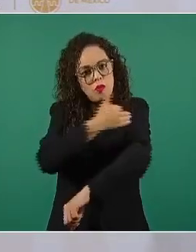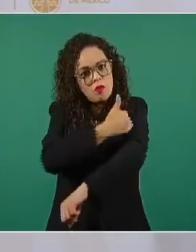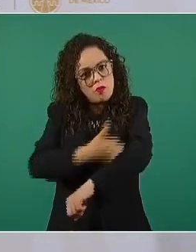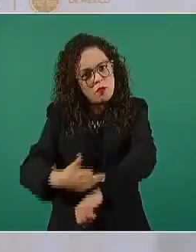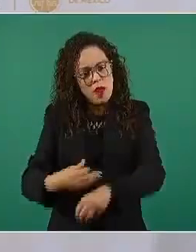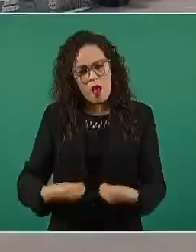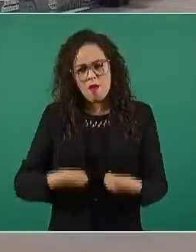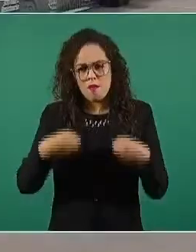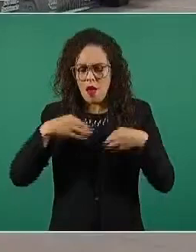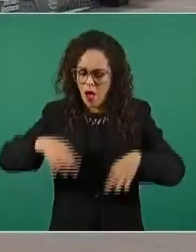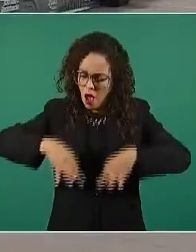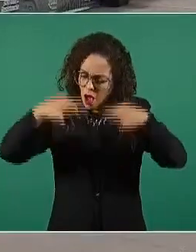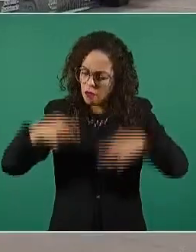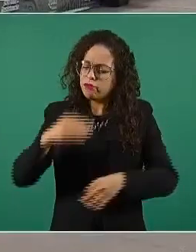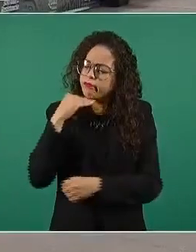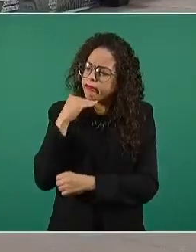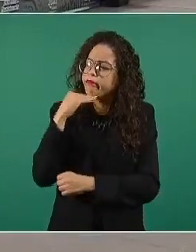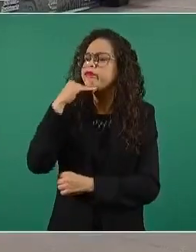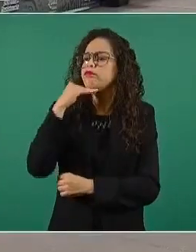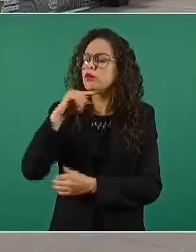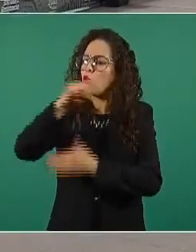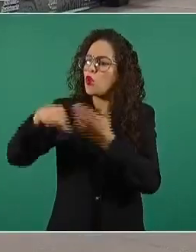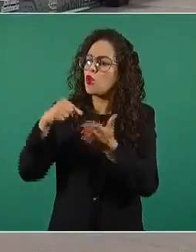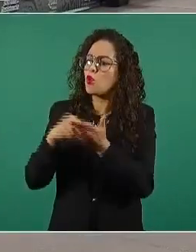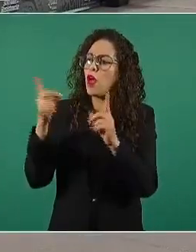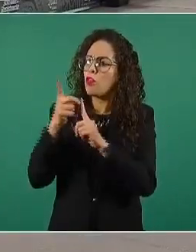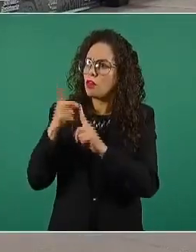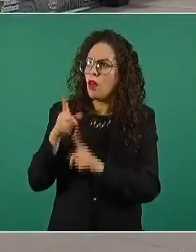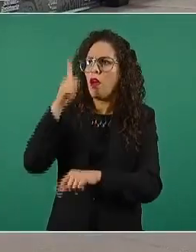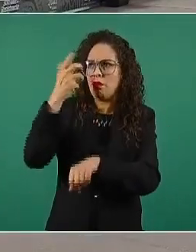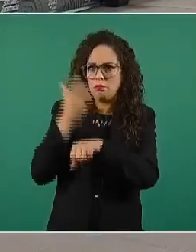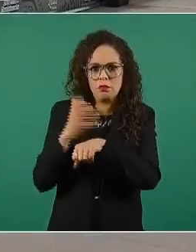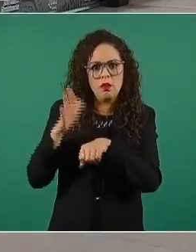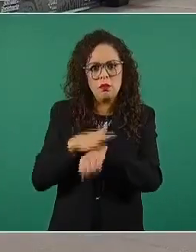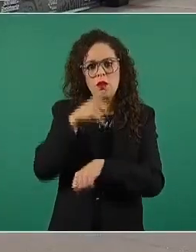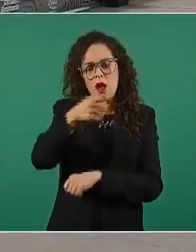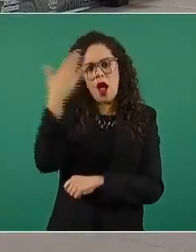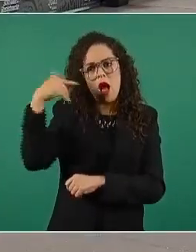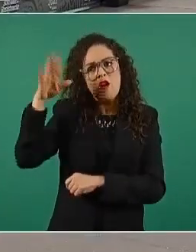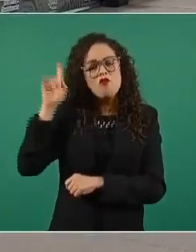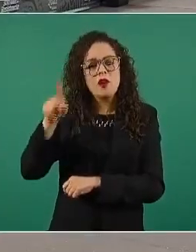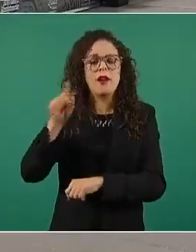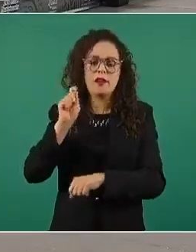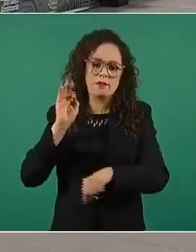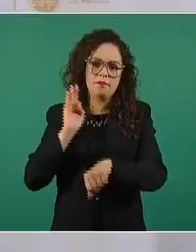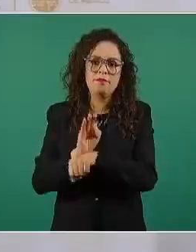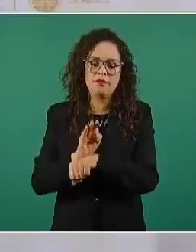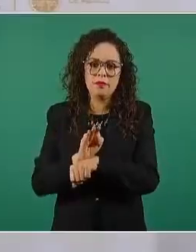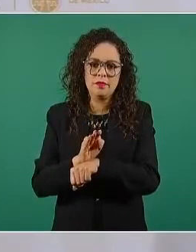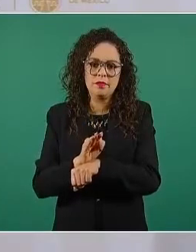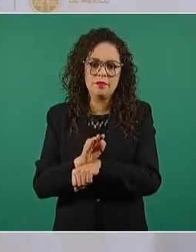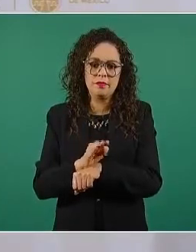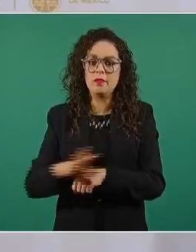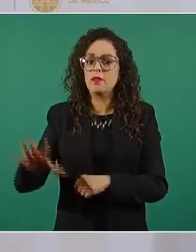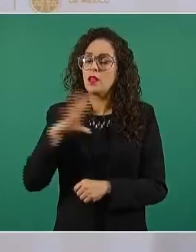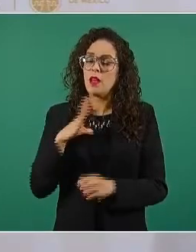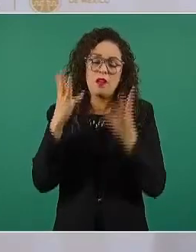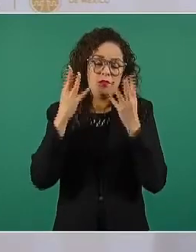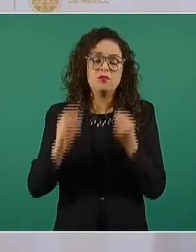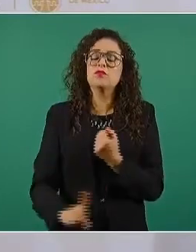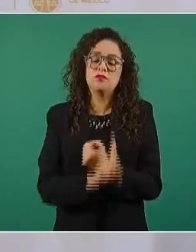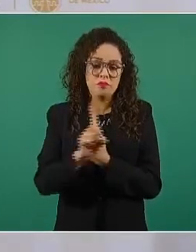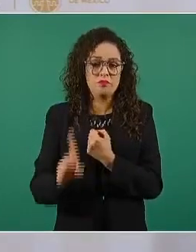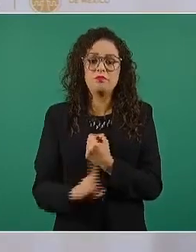en el país por el cual lucharon. Existen muchos problemas, como ya se los dije.